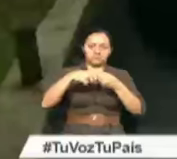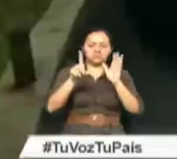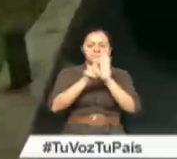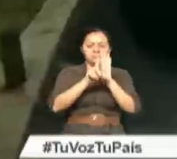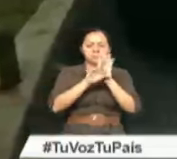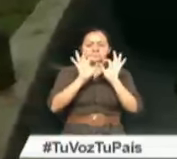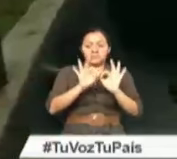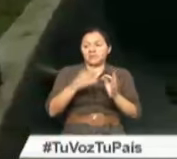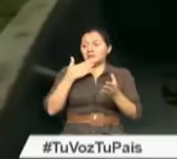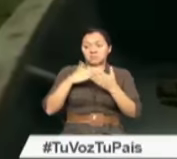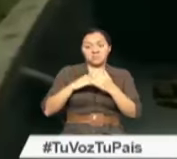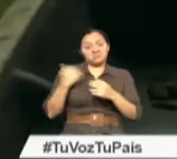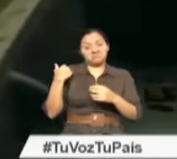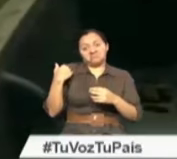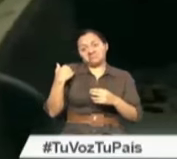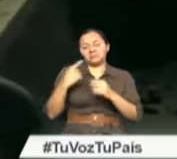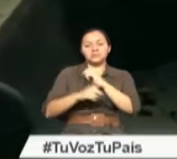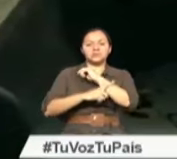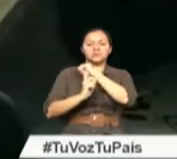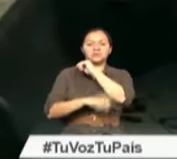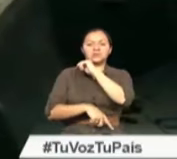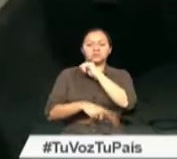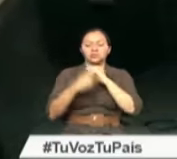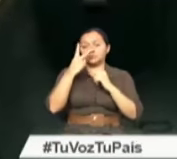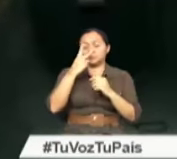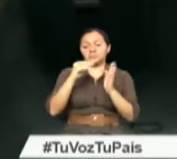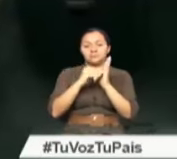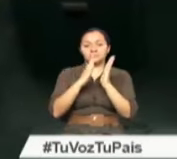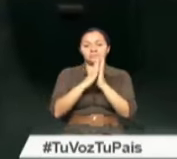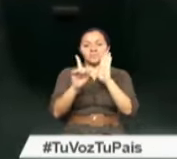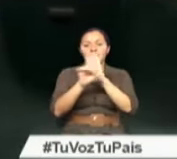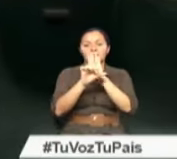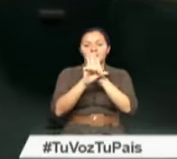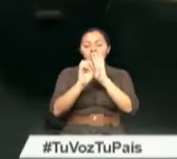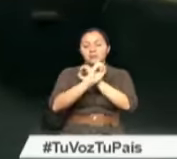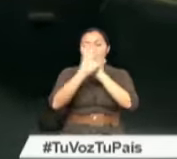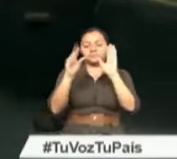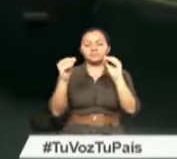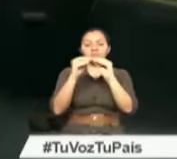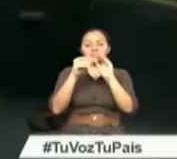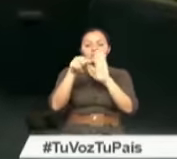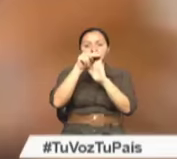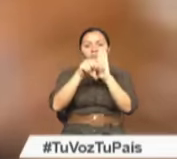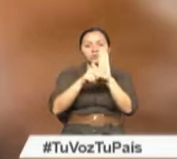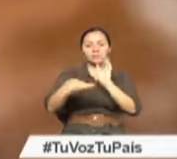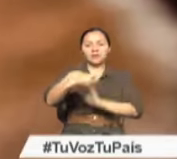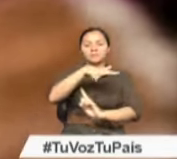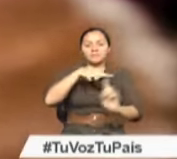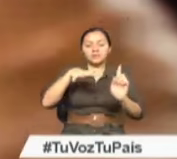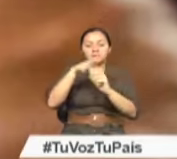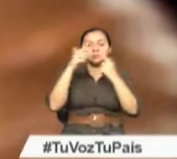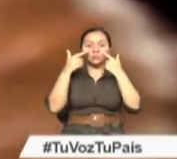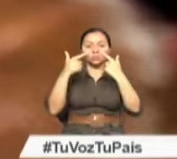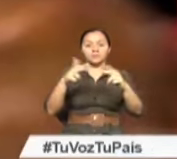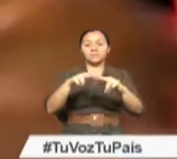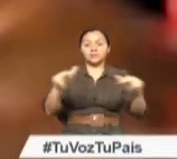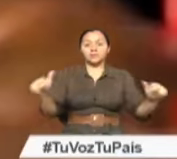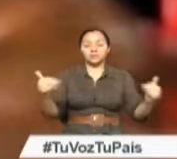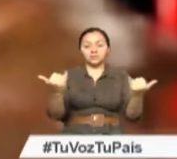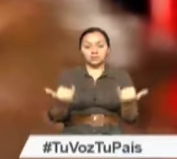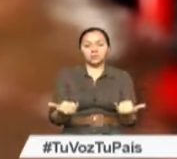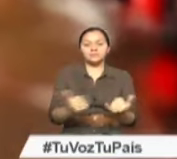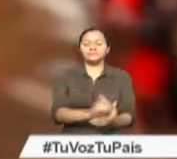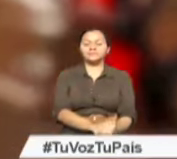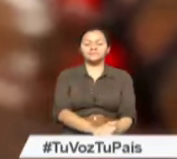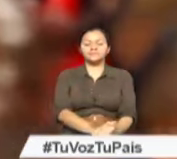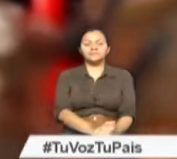lo estipula el instructivo y de acuerdo a lo que establece la ley de pesca y la normativa ambiental vigente. Víctor Fernando Bravo,